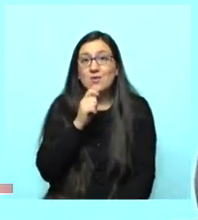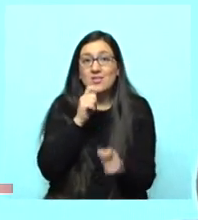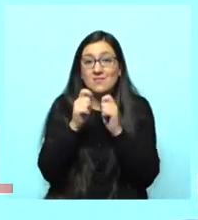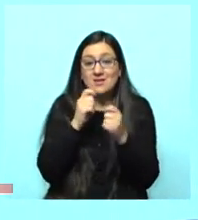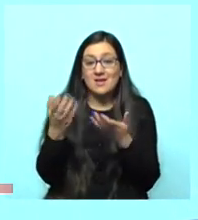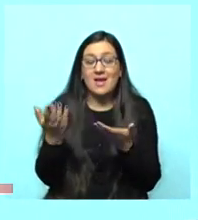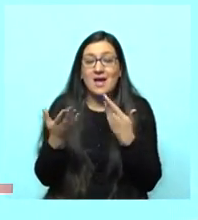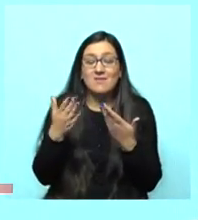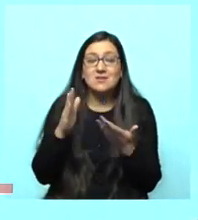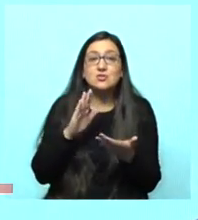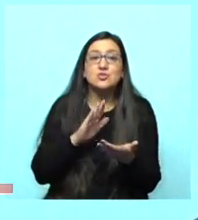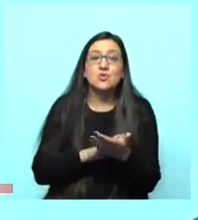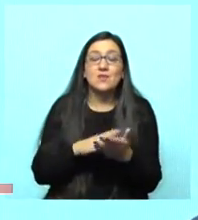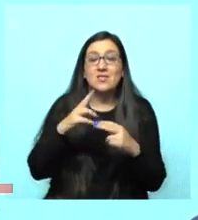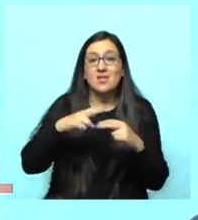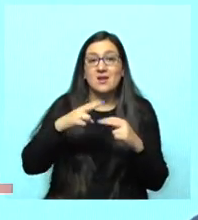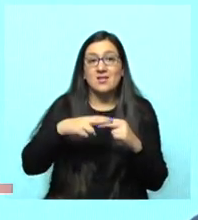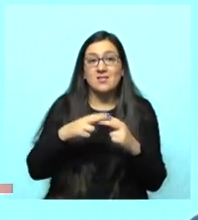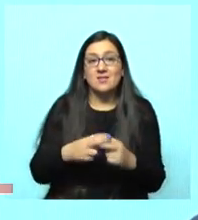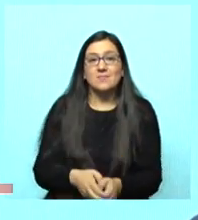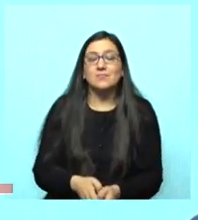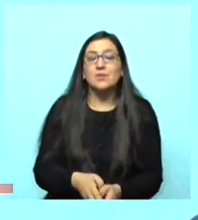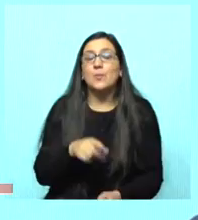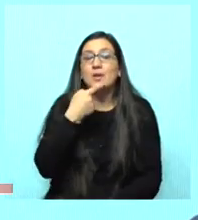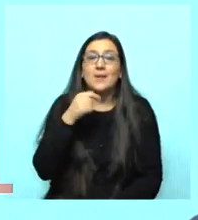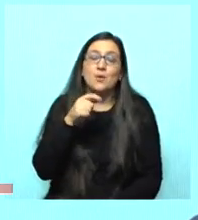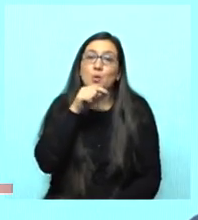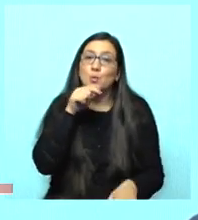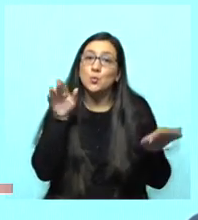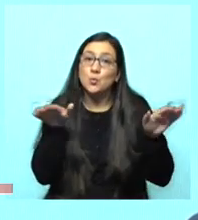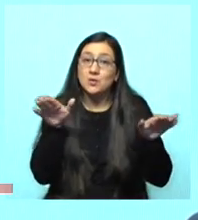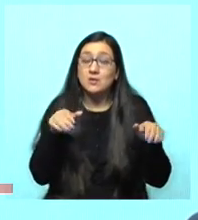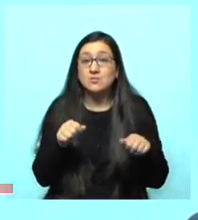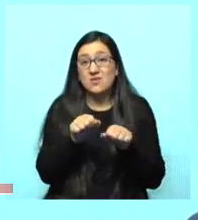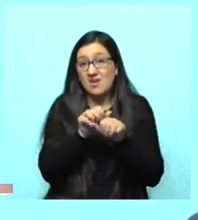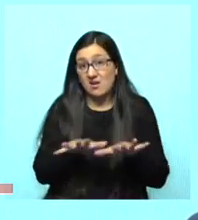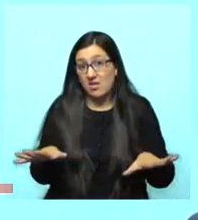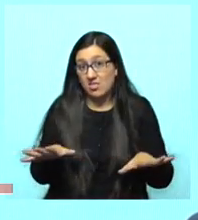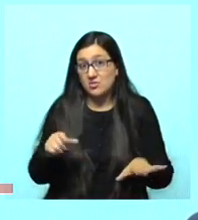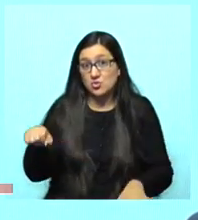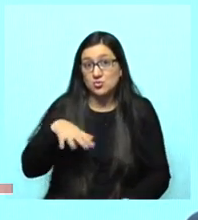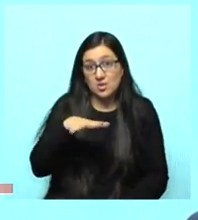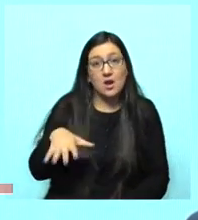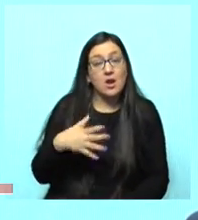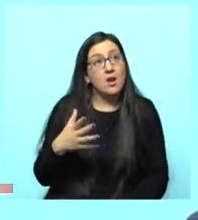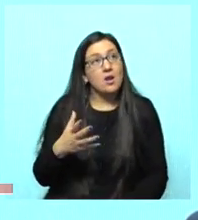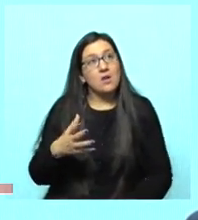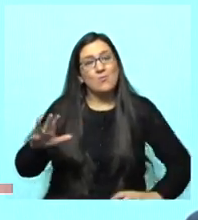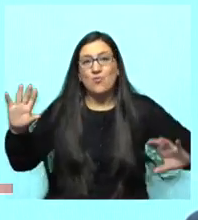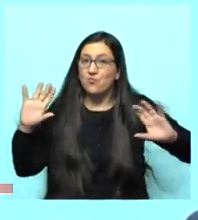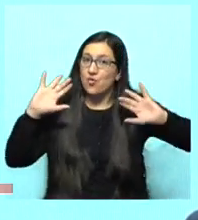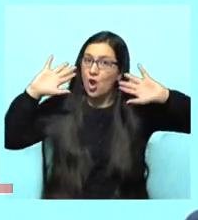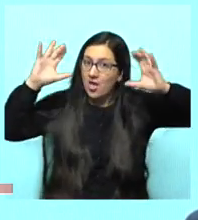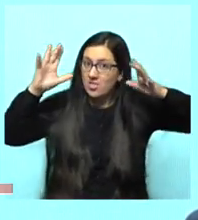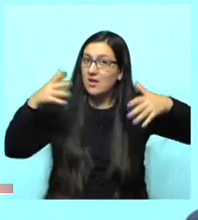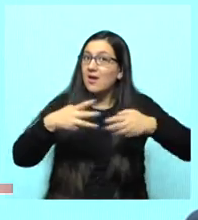y concentración de medios y demás. Pero Twitter es una red que generalmente es muy violenta o es muy de confrontar.